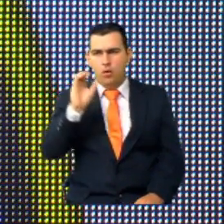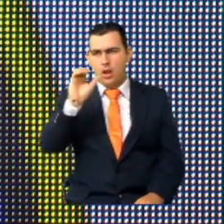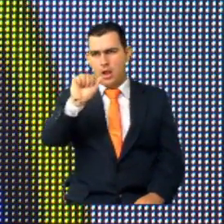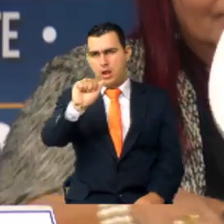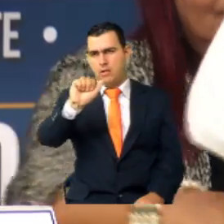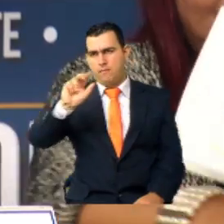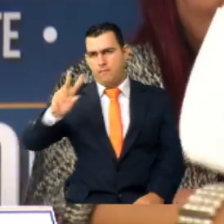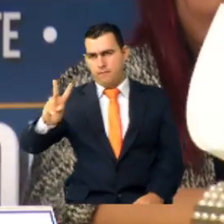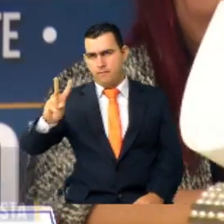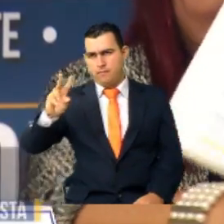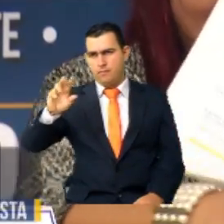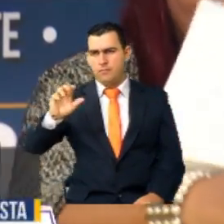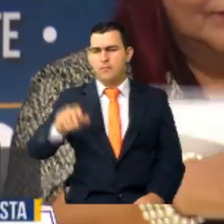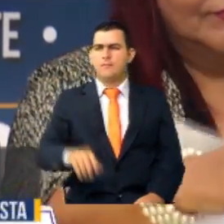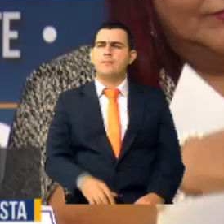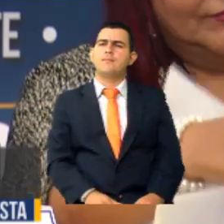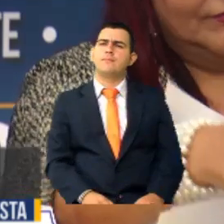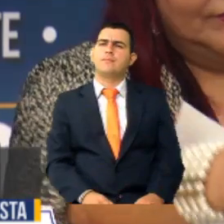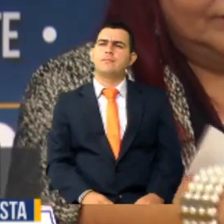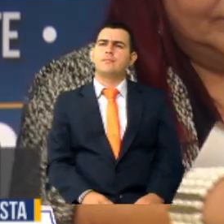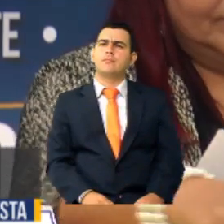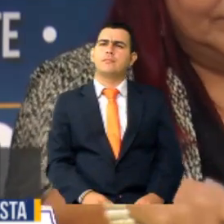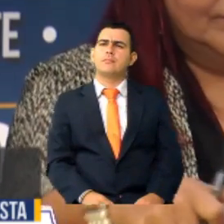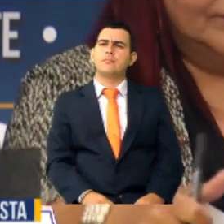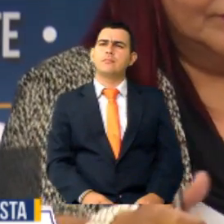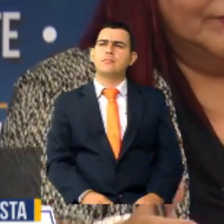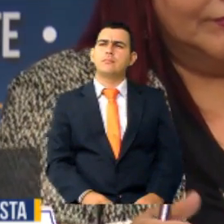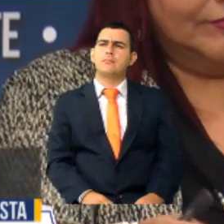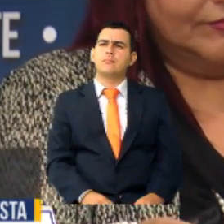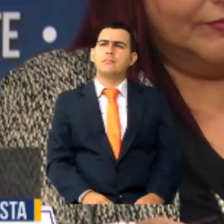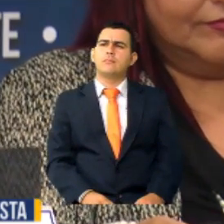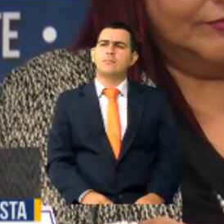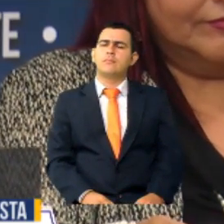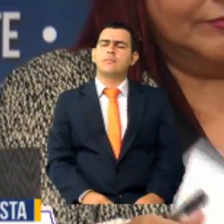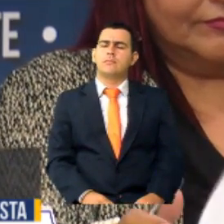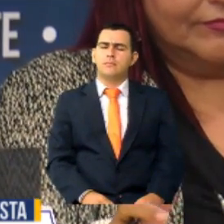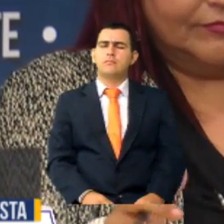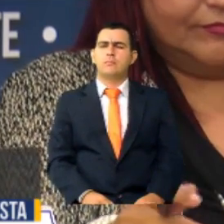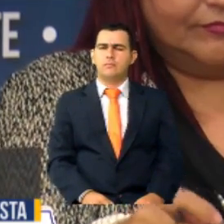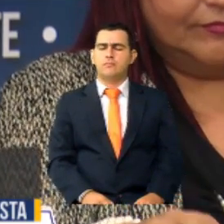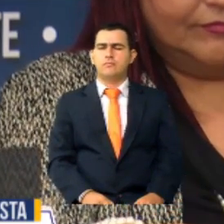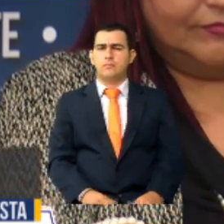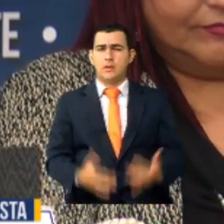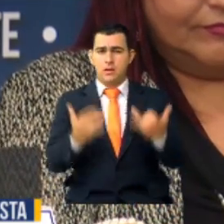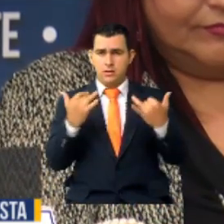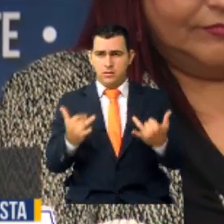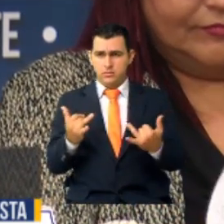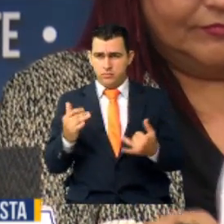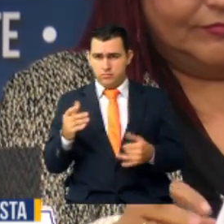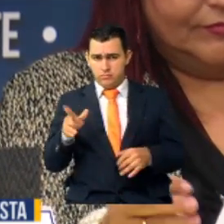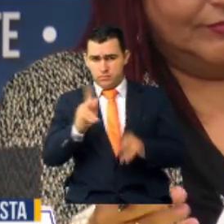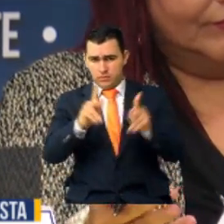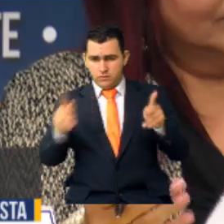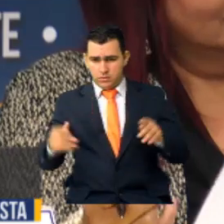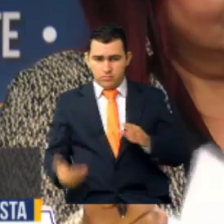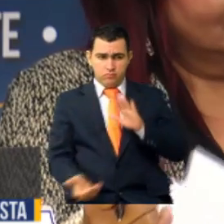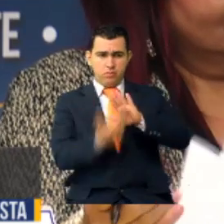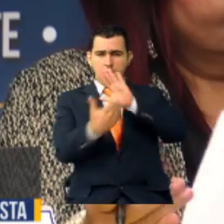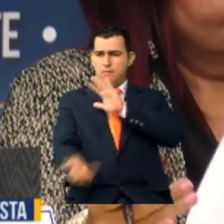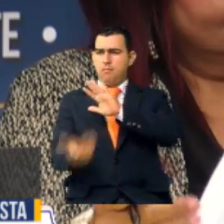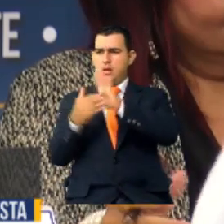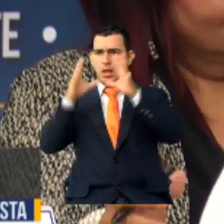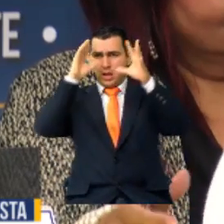Pérez. Candidato, ¿la alianza con las fuerzas de izquierda de Barrancabermeja le impidieron hacer acuerdos políticos con